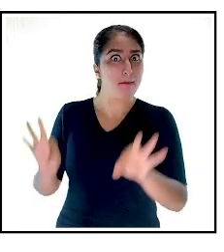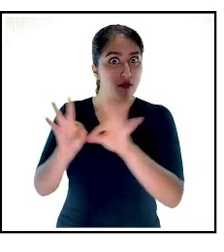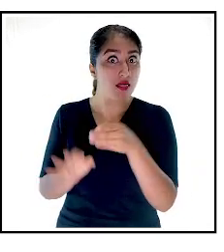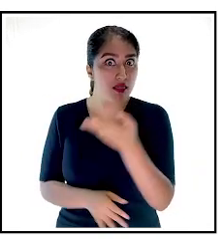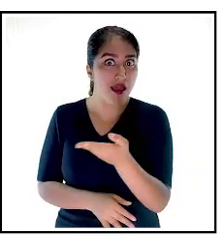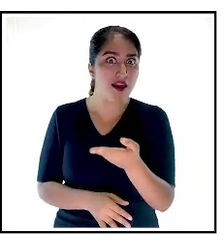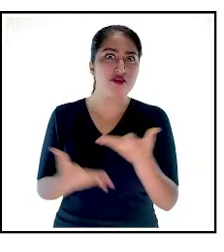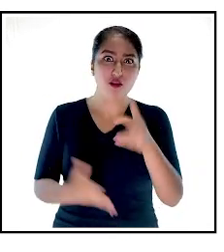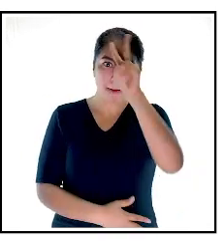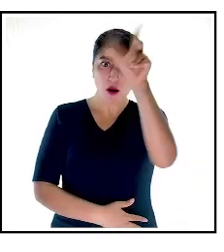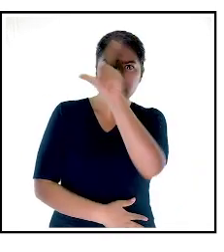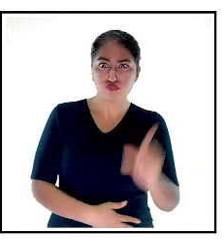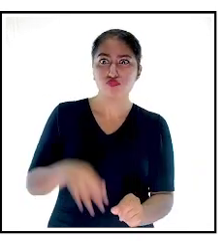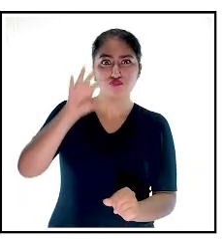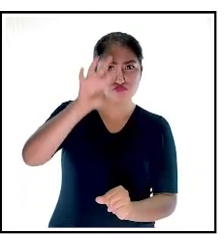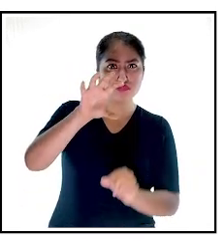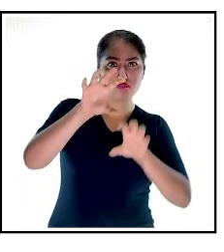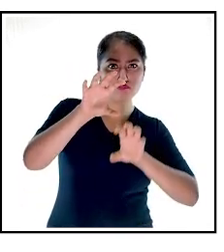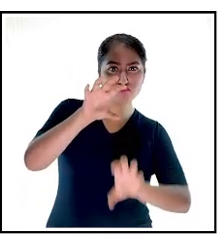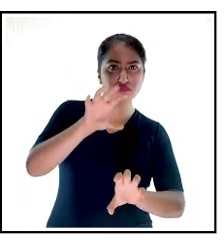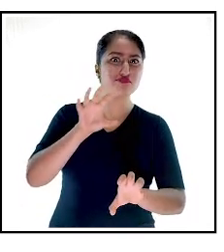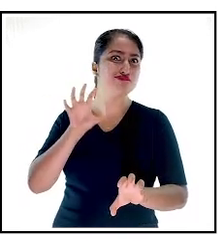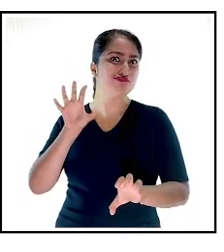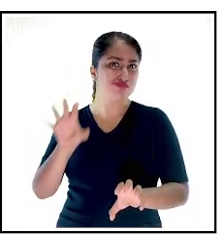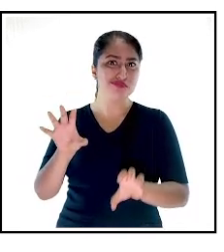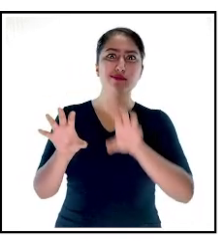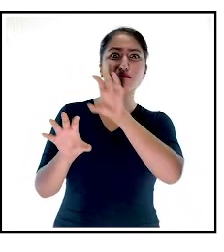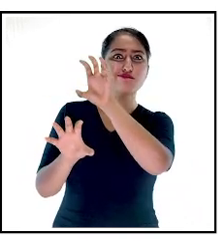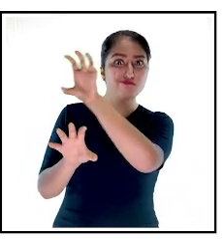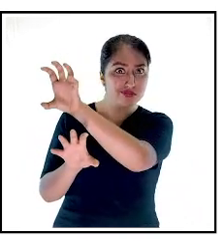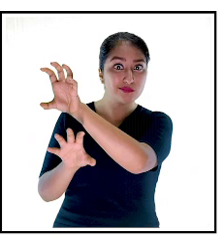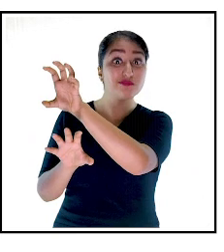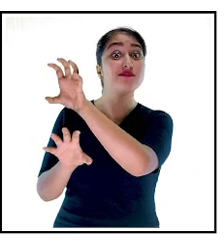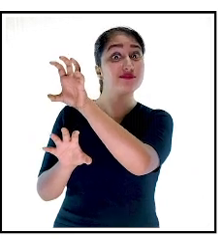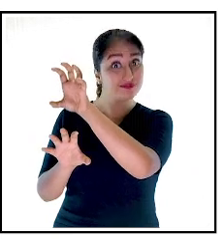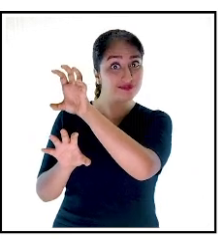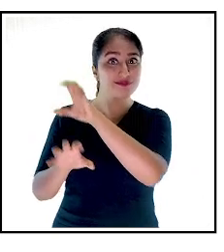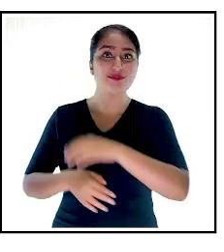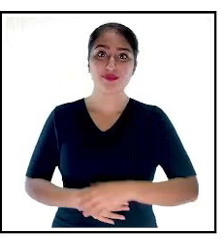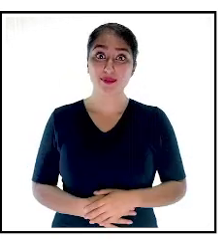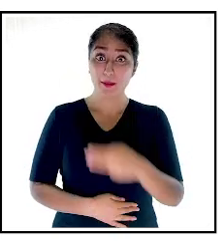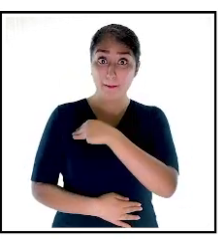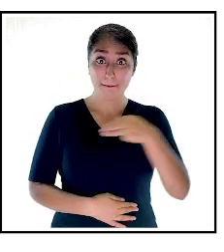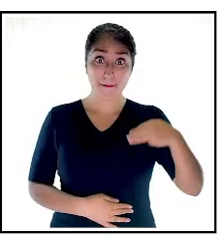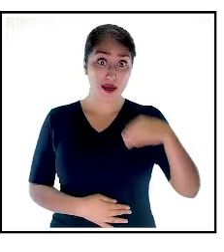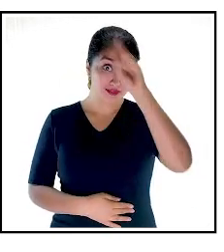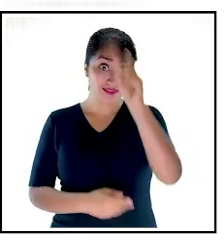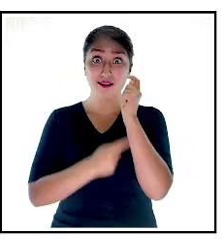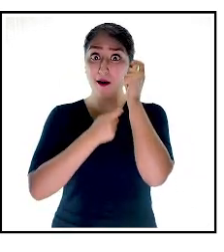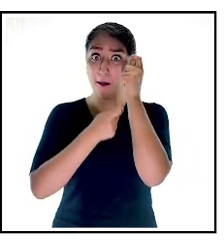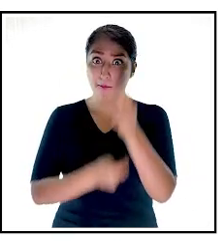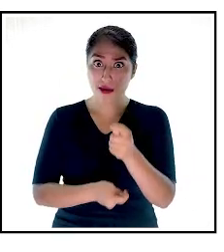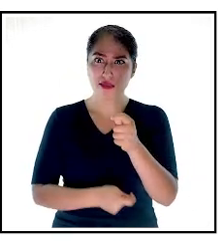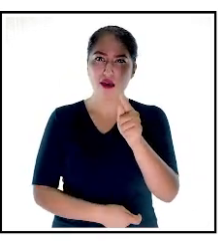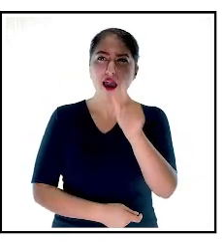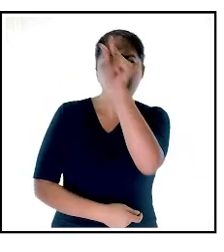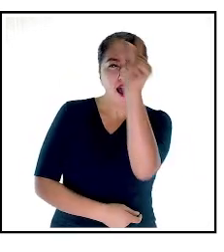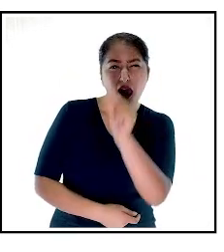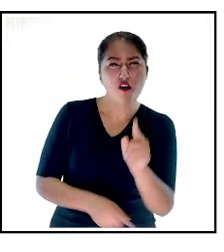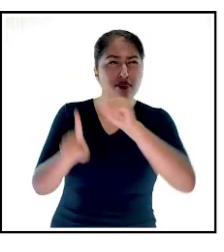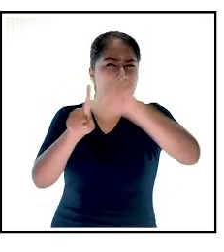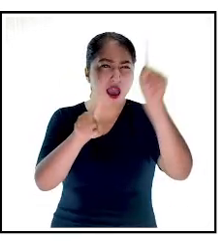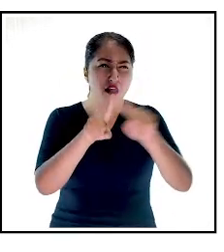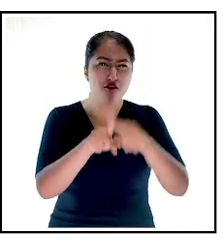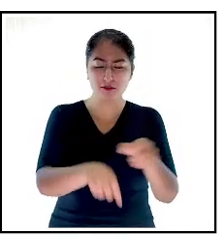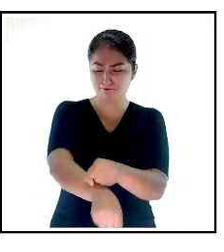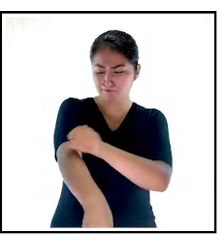entre ellos Ampliación Toromocho, San Gabriel, Ampliación Shaoxing y Ampliación Santa María. El Ministerio de Energía